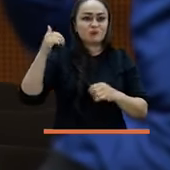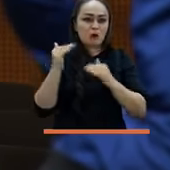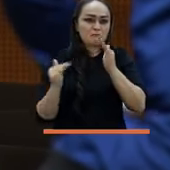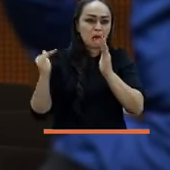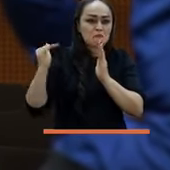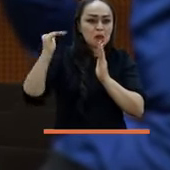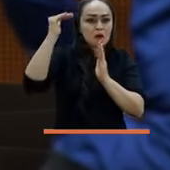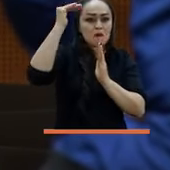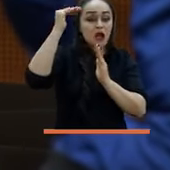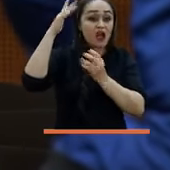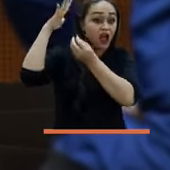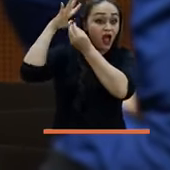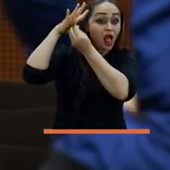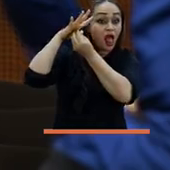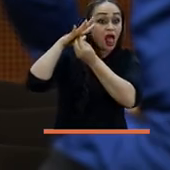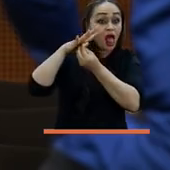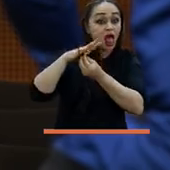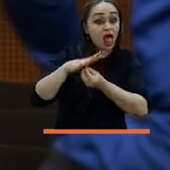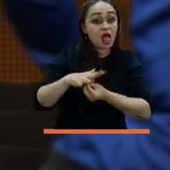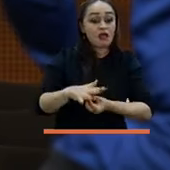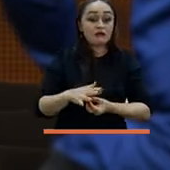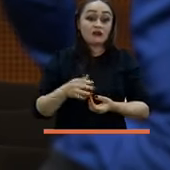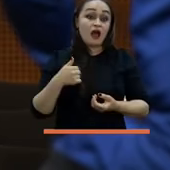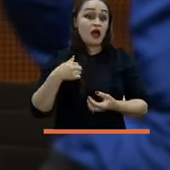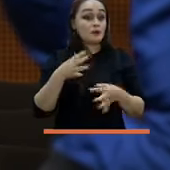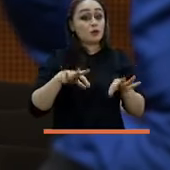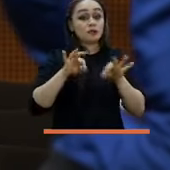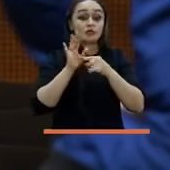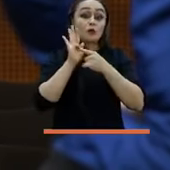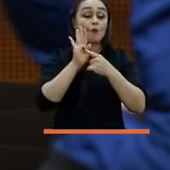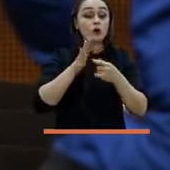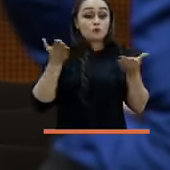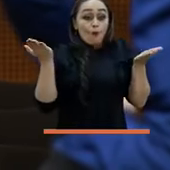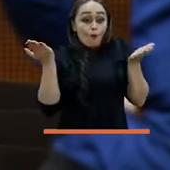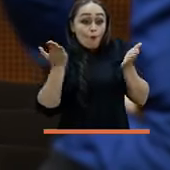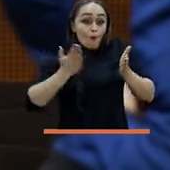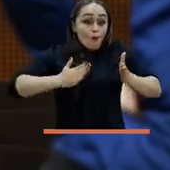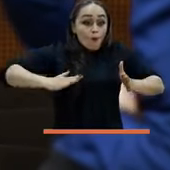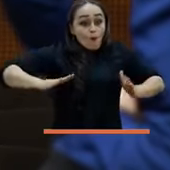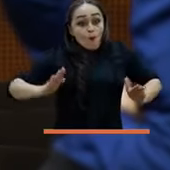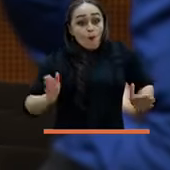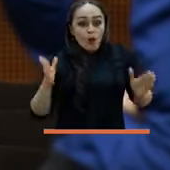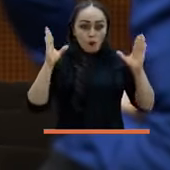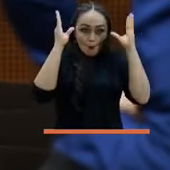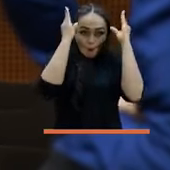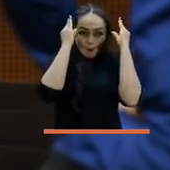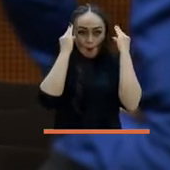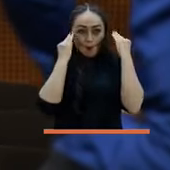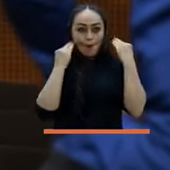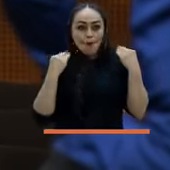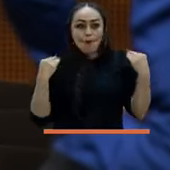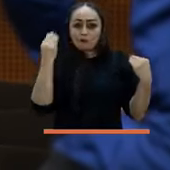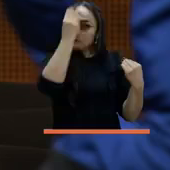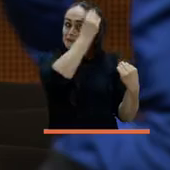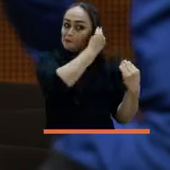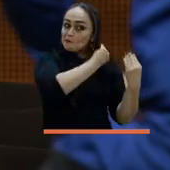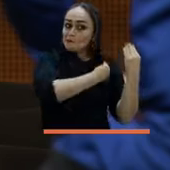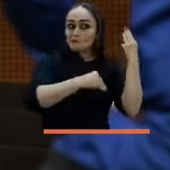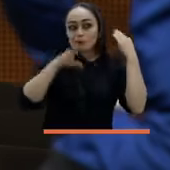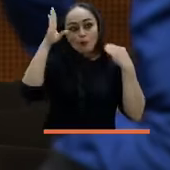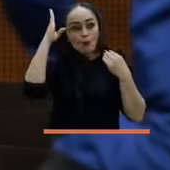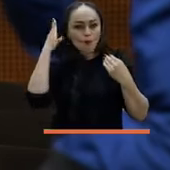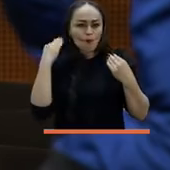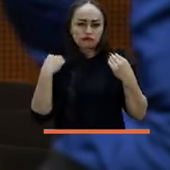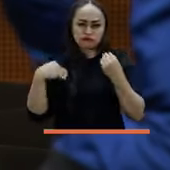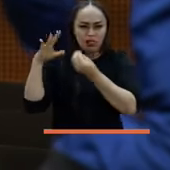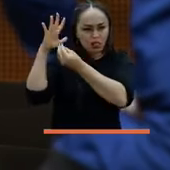en cuanto nos dicen que tenemos que estar bien presentadas y no significa que estemos delgadas peligrosas y eso se ve una discriminación muy importante entonces